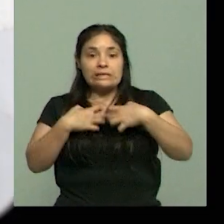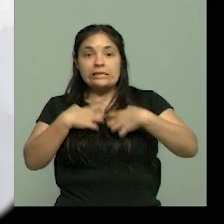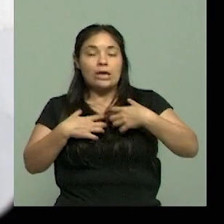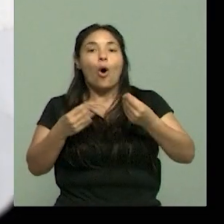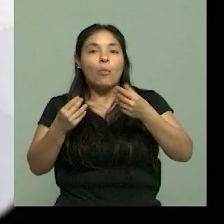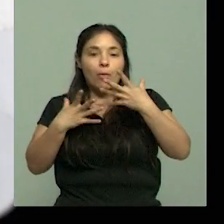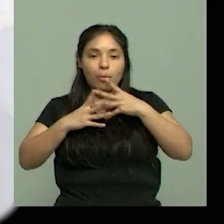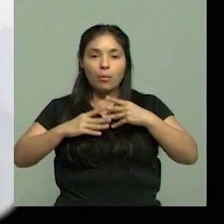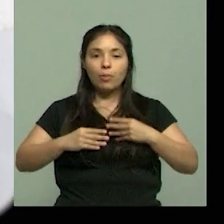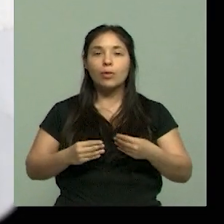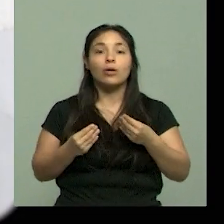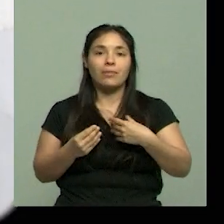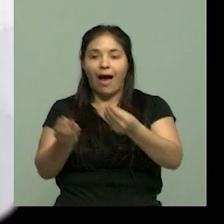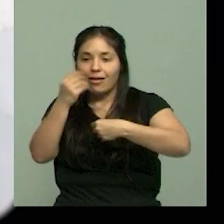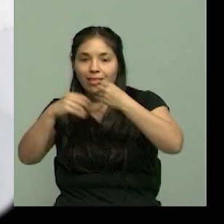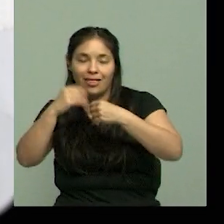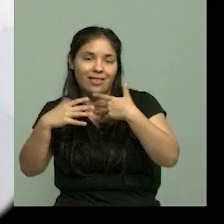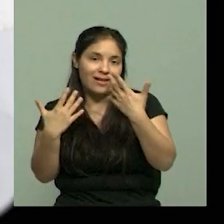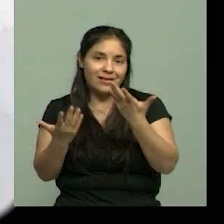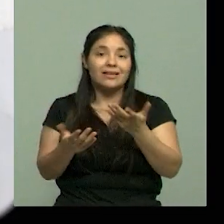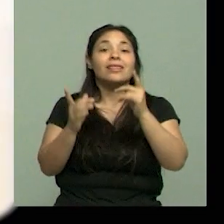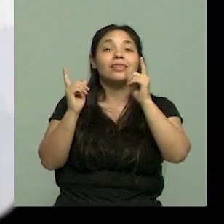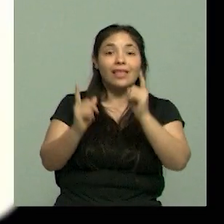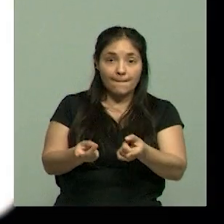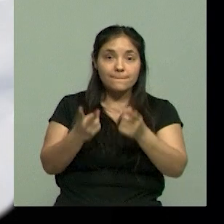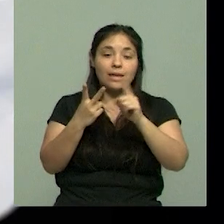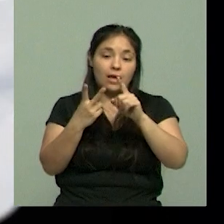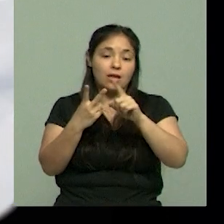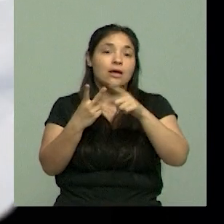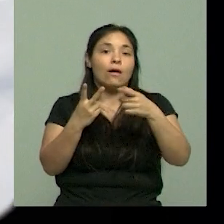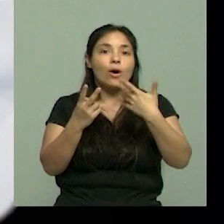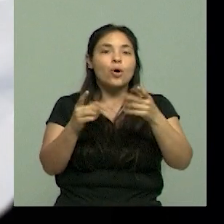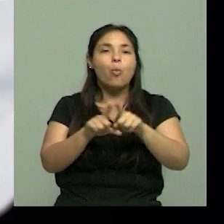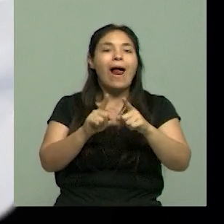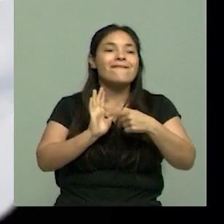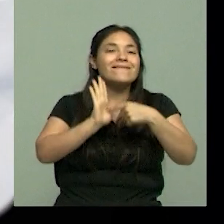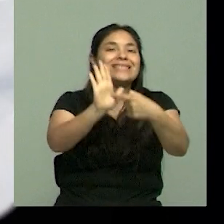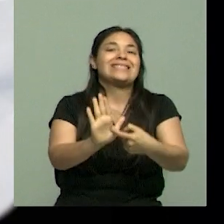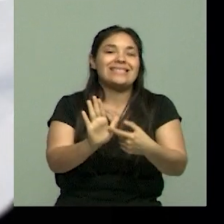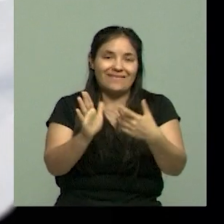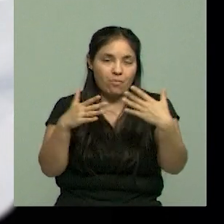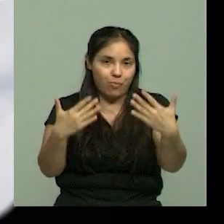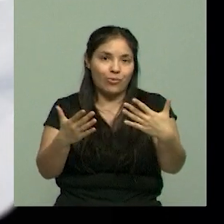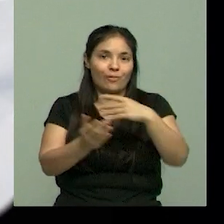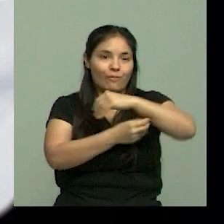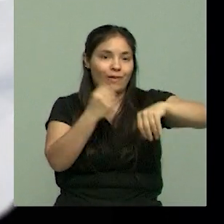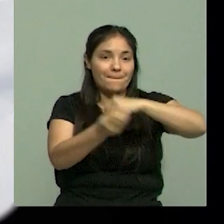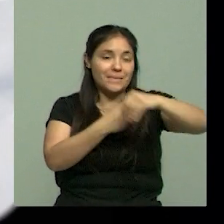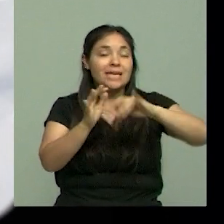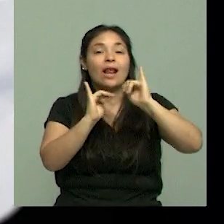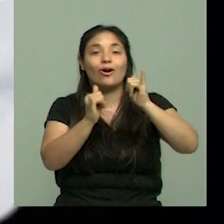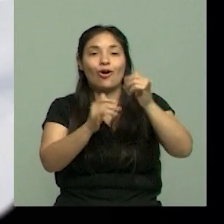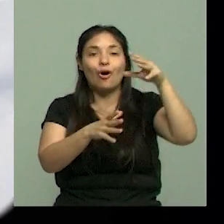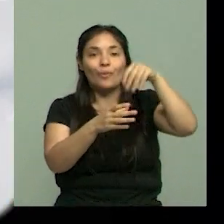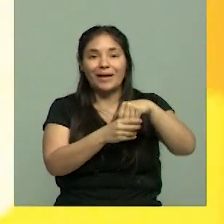otro lado, creo que también ayudó a visibilizar mucho este tipo de conductas, sobre todo en las familias de los